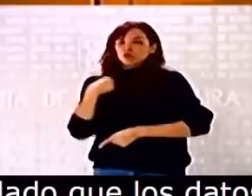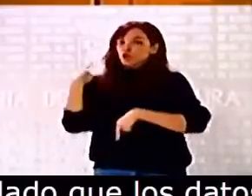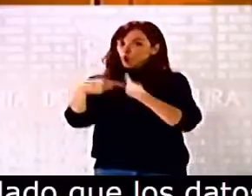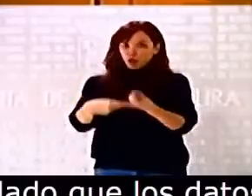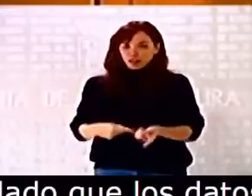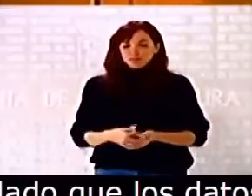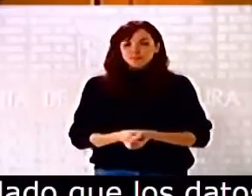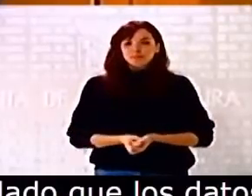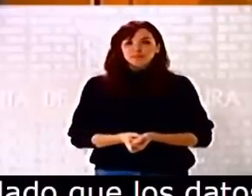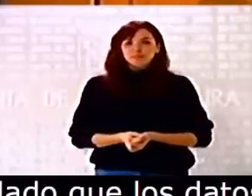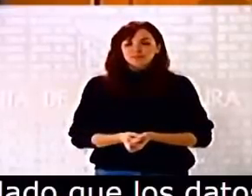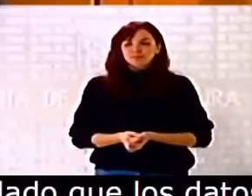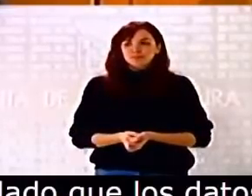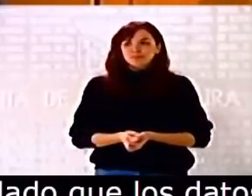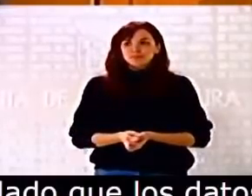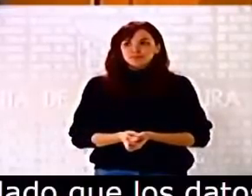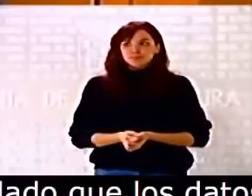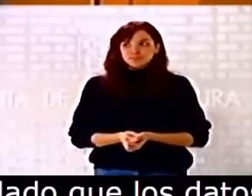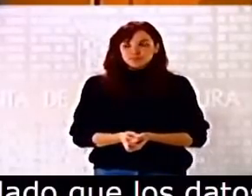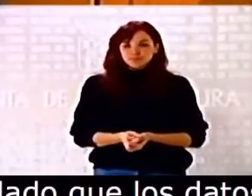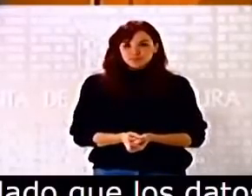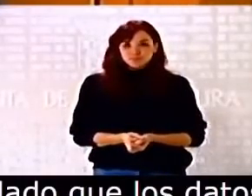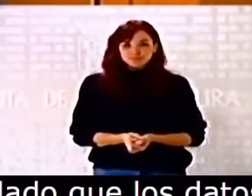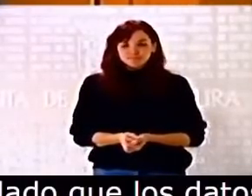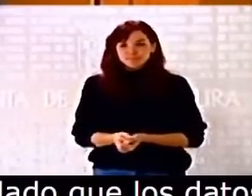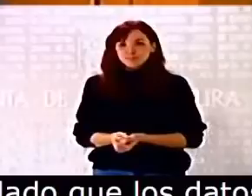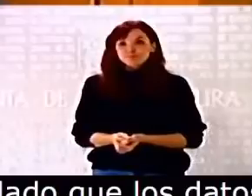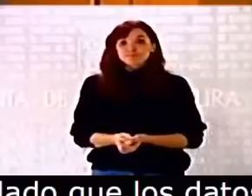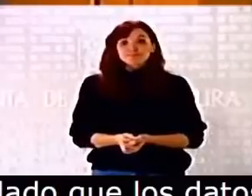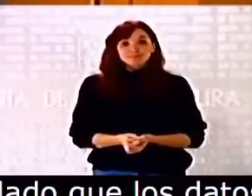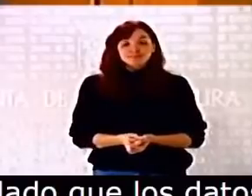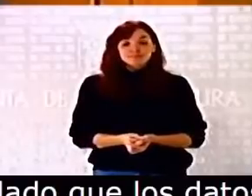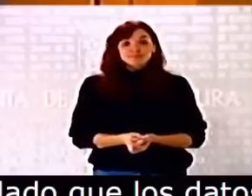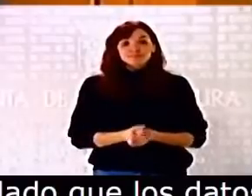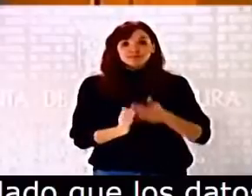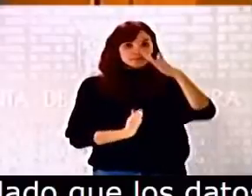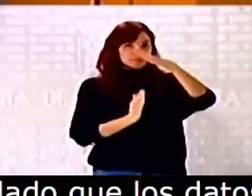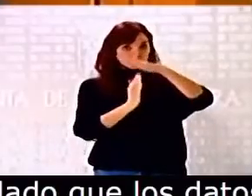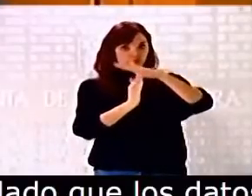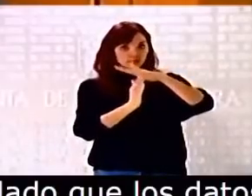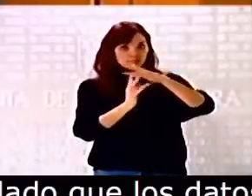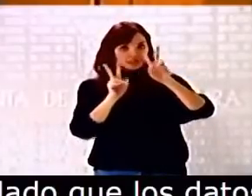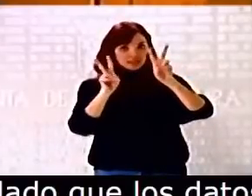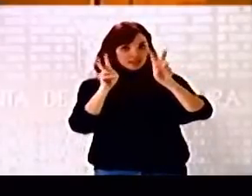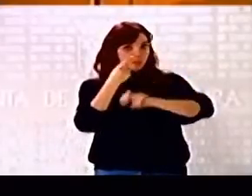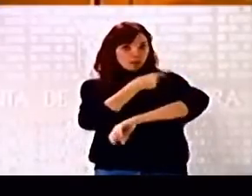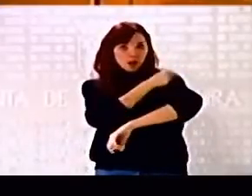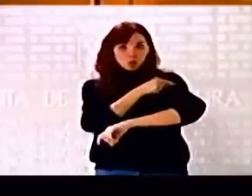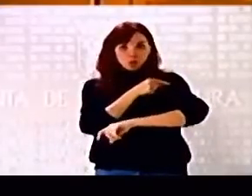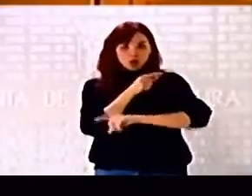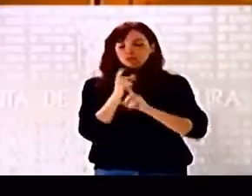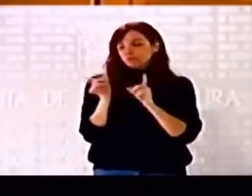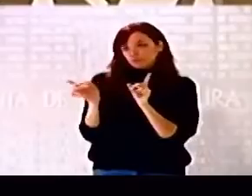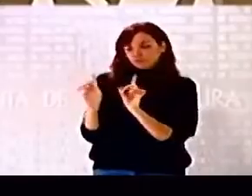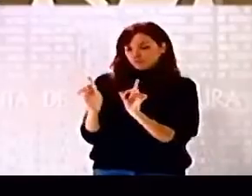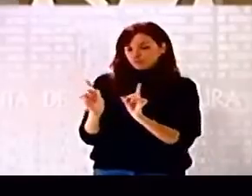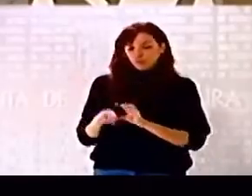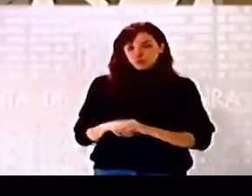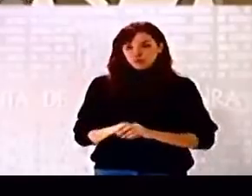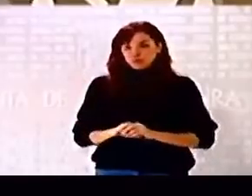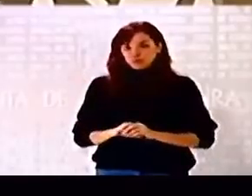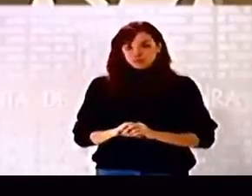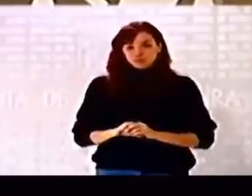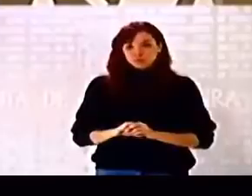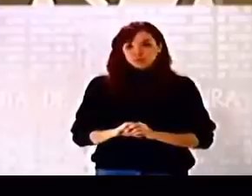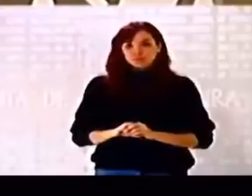datos. ¿Perdón? No sé. Sí, que no se paraliza entonces las vacunaciones ya. No se paraliza la vacunación, no. No, lo que